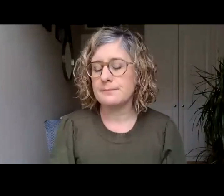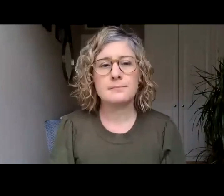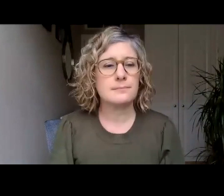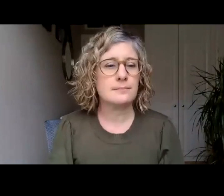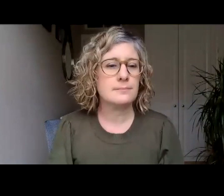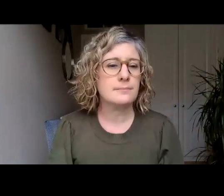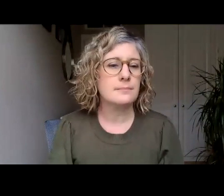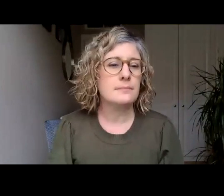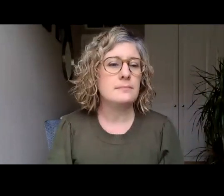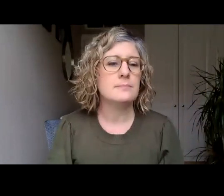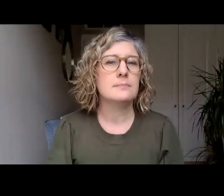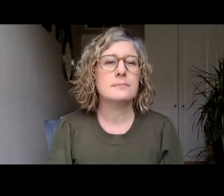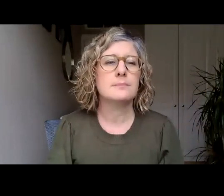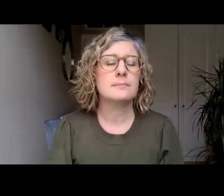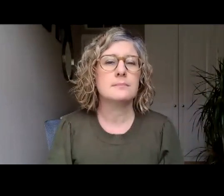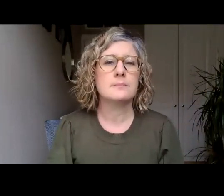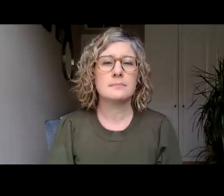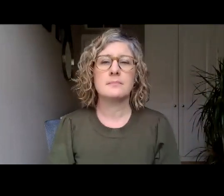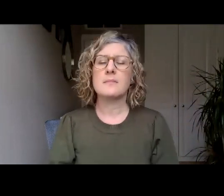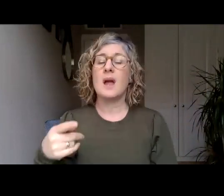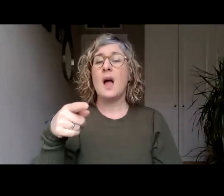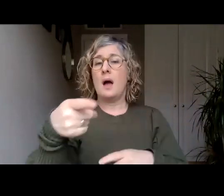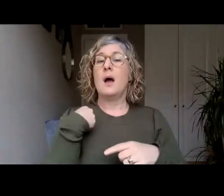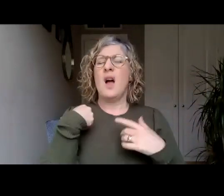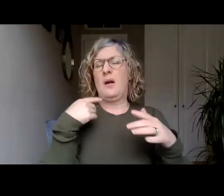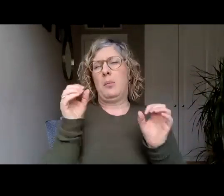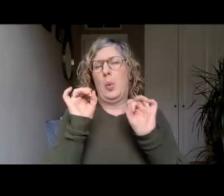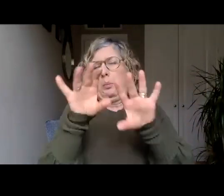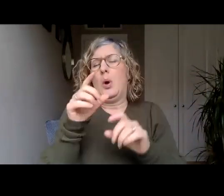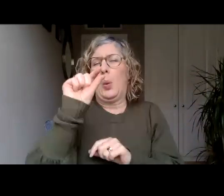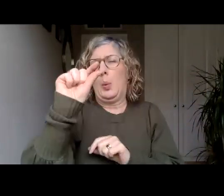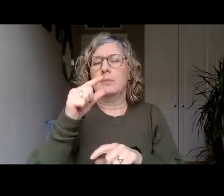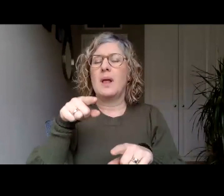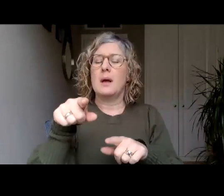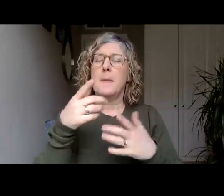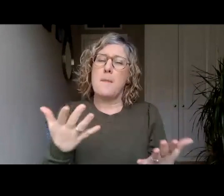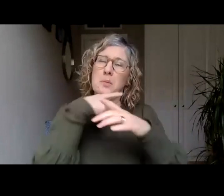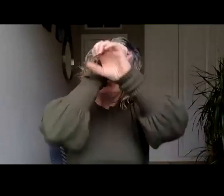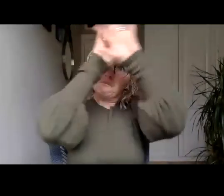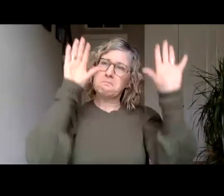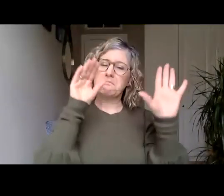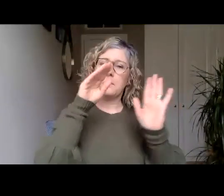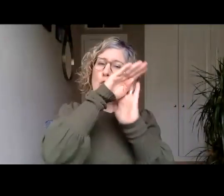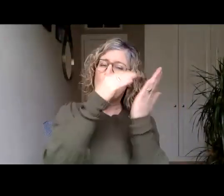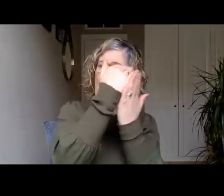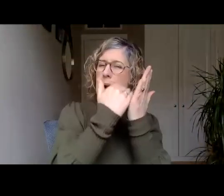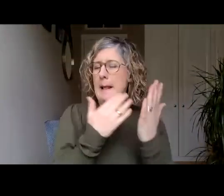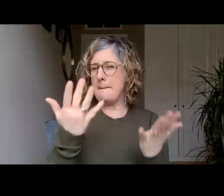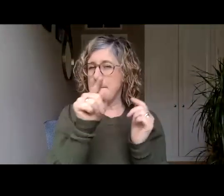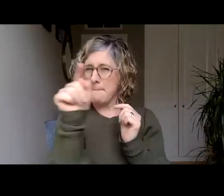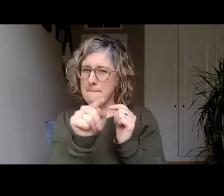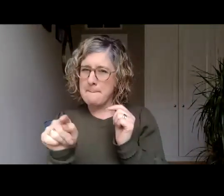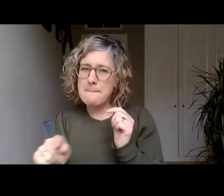empecemos con el máster, vamos a tener de alguna manera una modalidad híbrida con clases presenciales y clases en